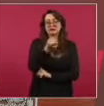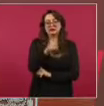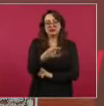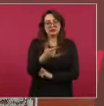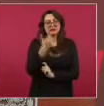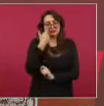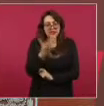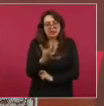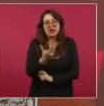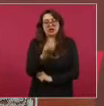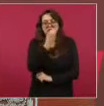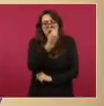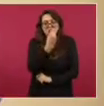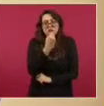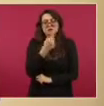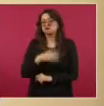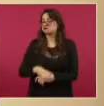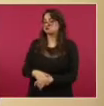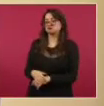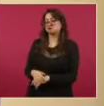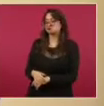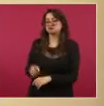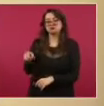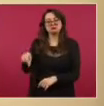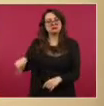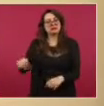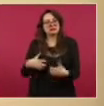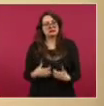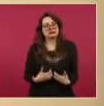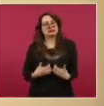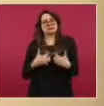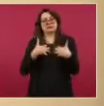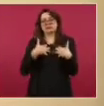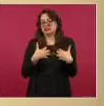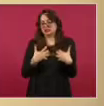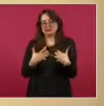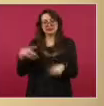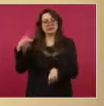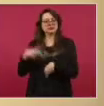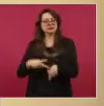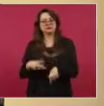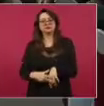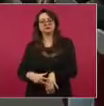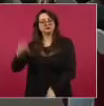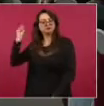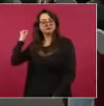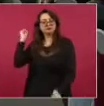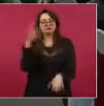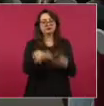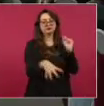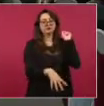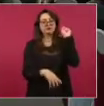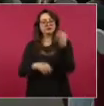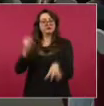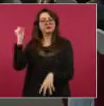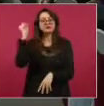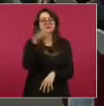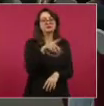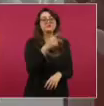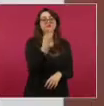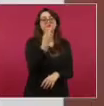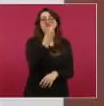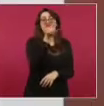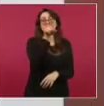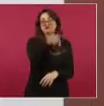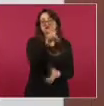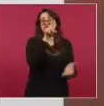otros historiadores, los trabajadores arrojaron piedras contra el almacén, les dispararon desde adentro y 2